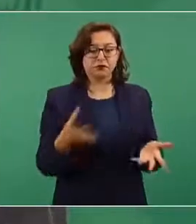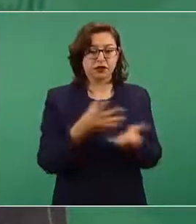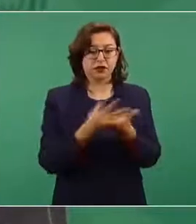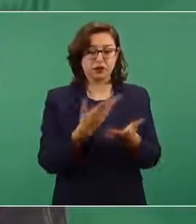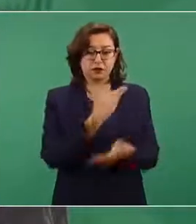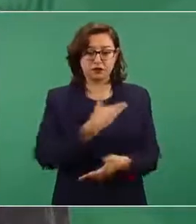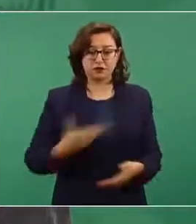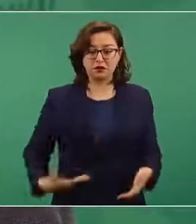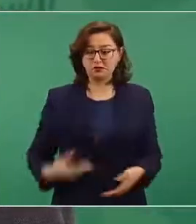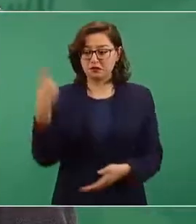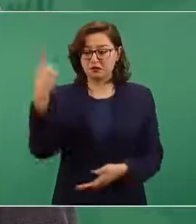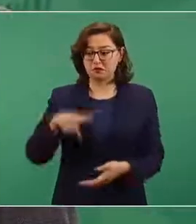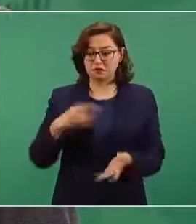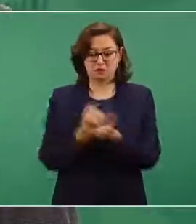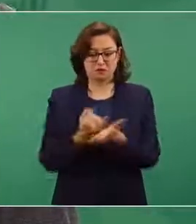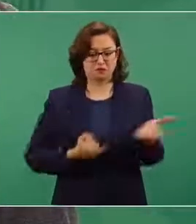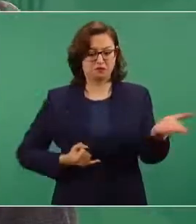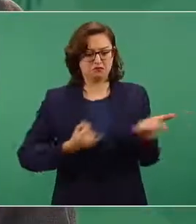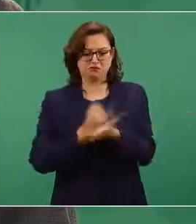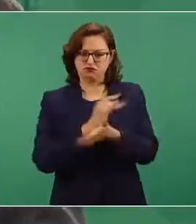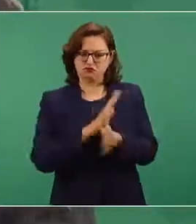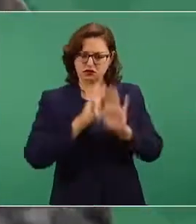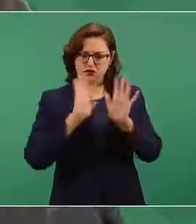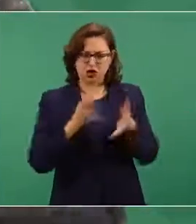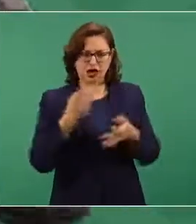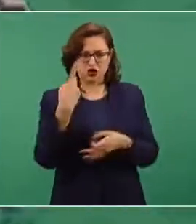resolución presidencial